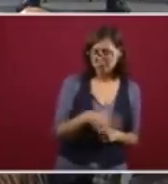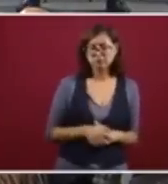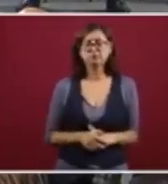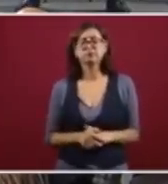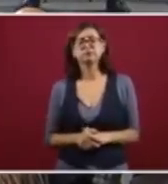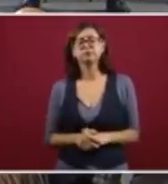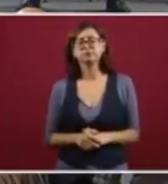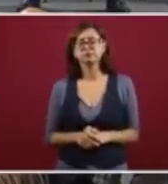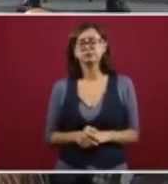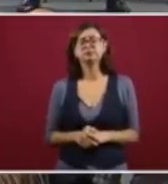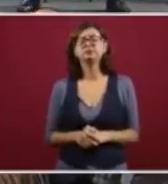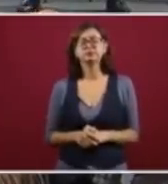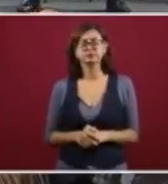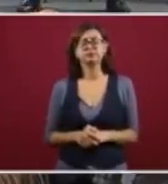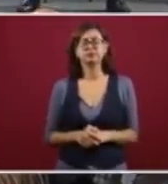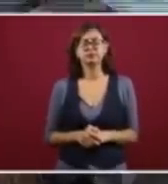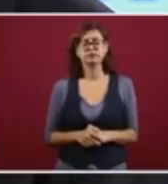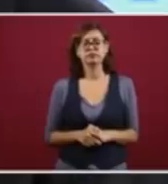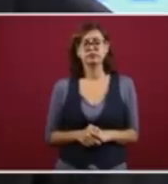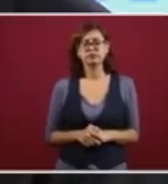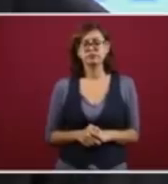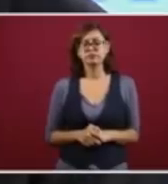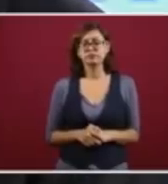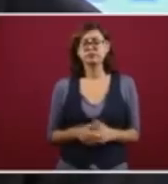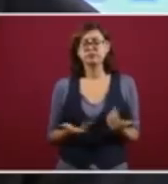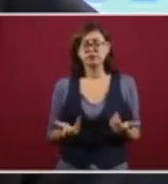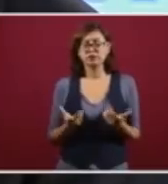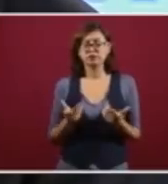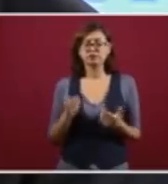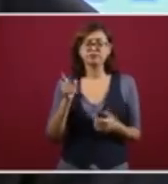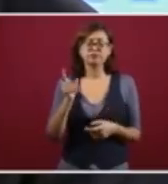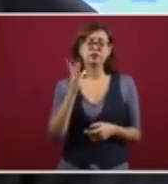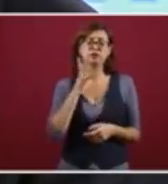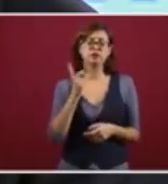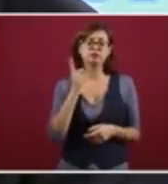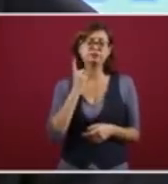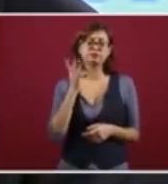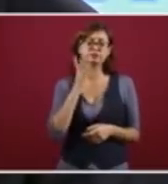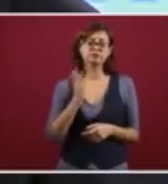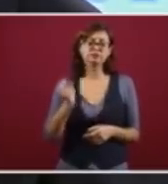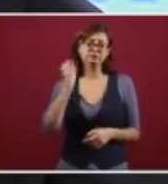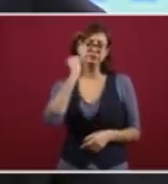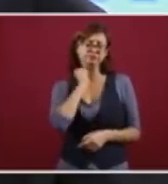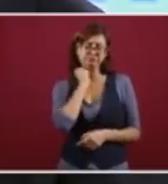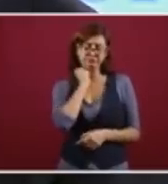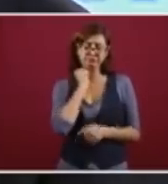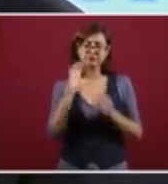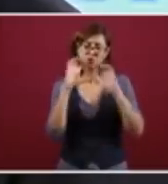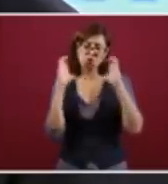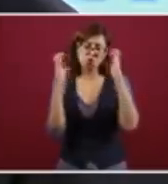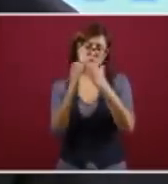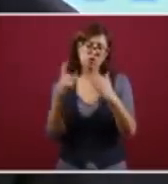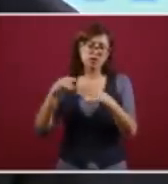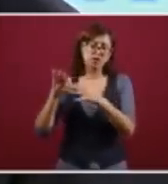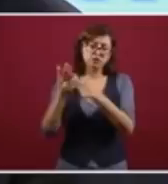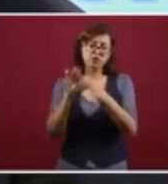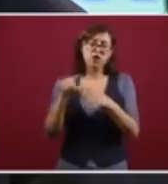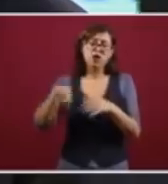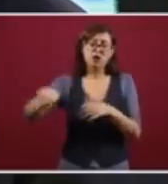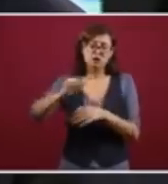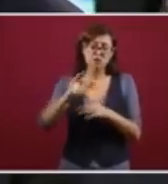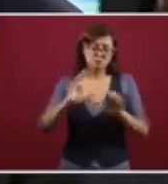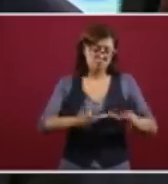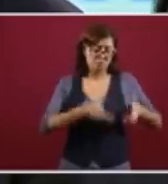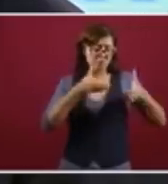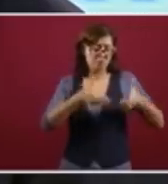que yo diría es, el paquete económico que nosotros enviamos al Congreso de la Unión tenía una serie de premisas muy claras